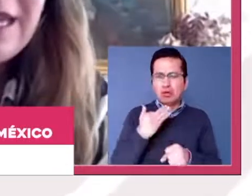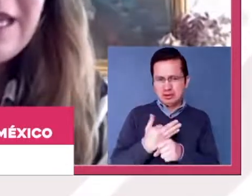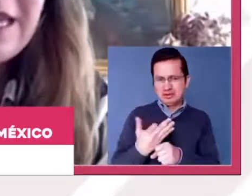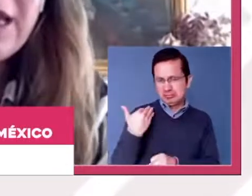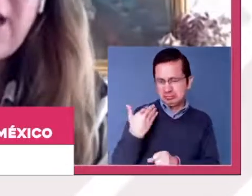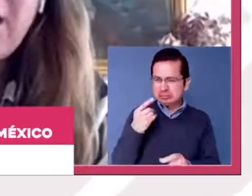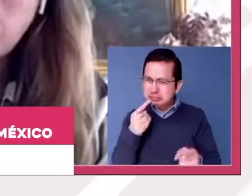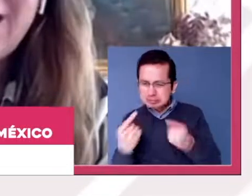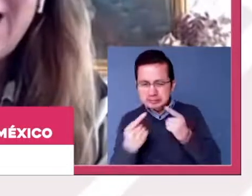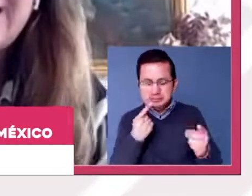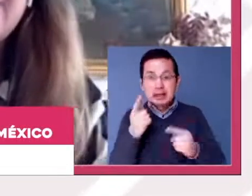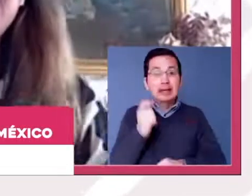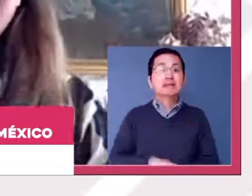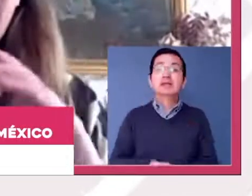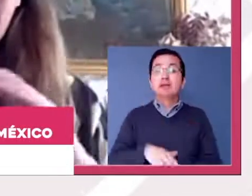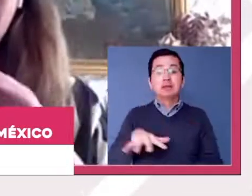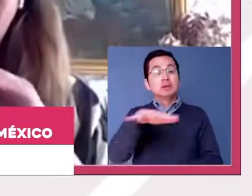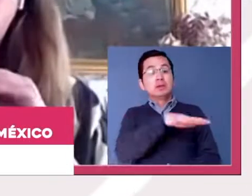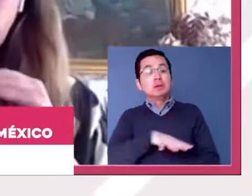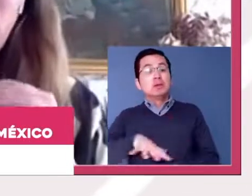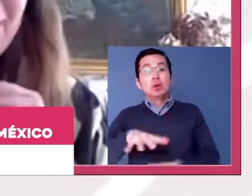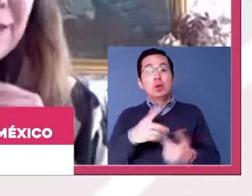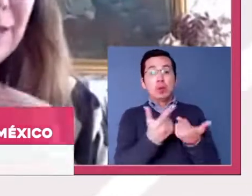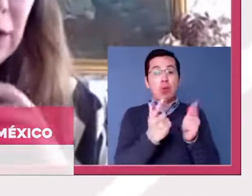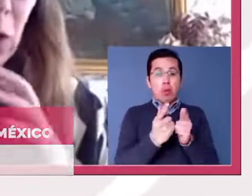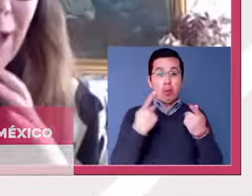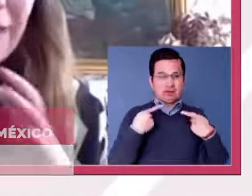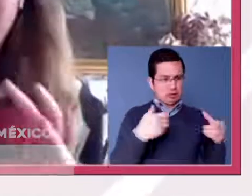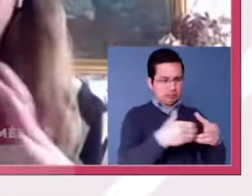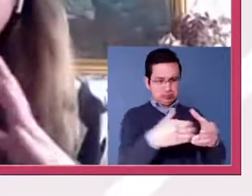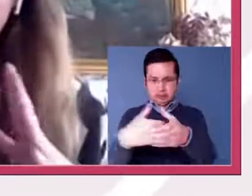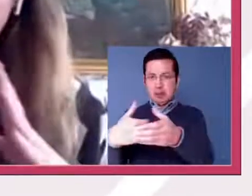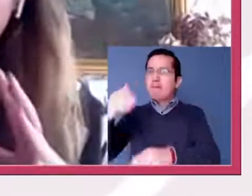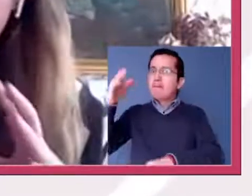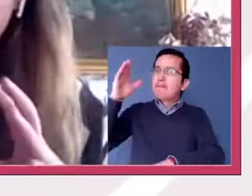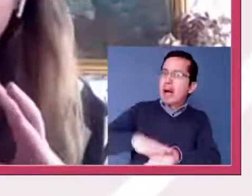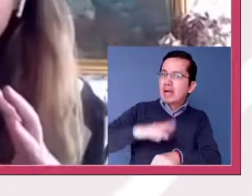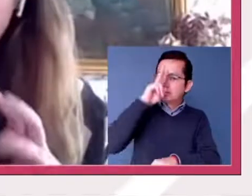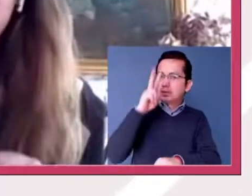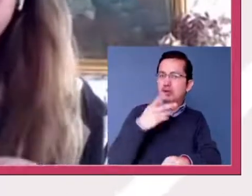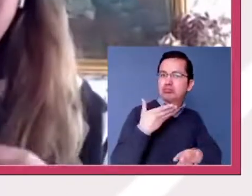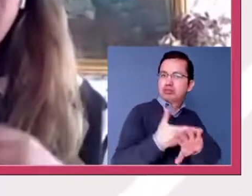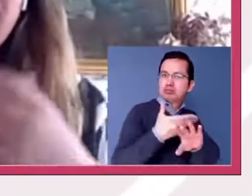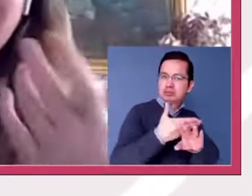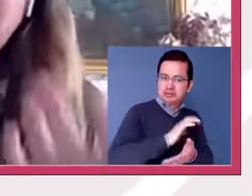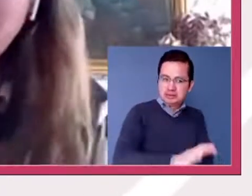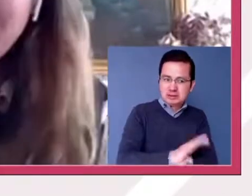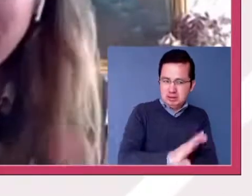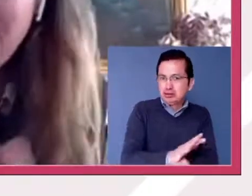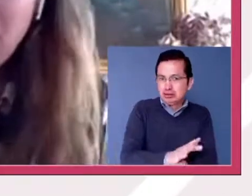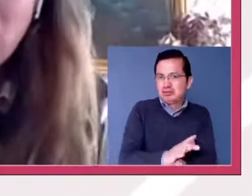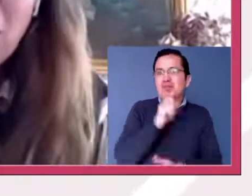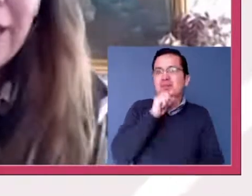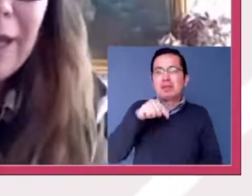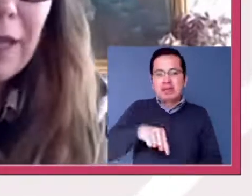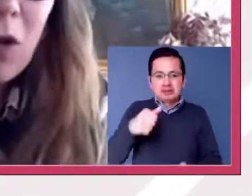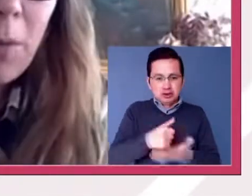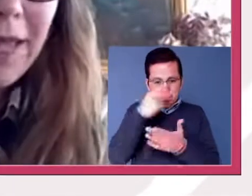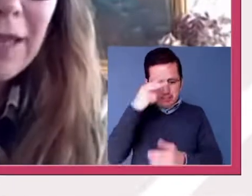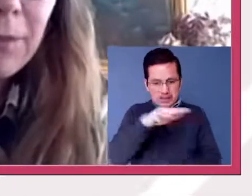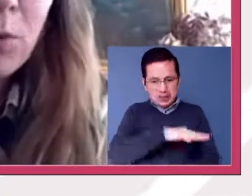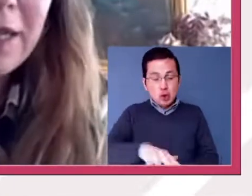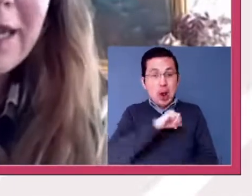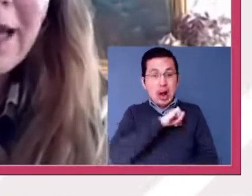discriminados y de un análisis ya un poco más territorial, digamos, de alcaldía por alcaldía. El año pasado